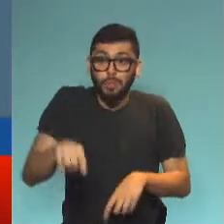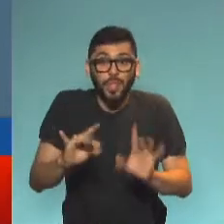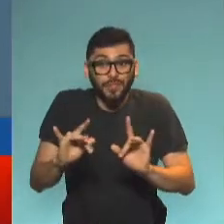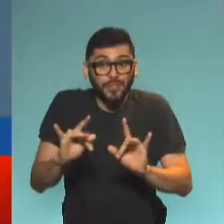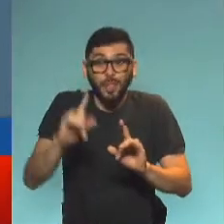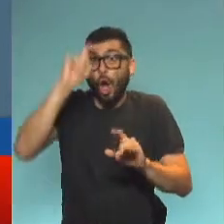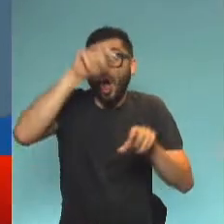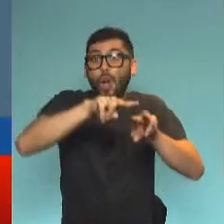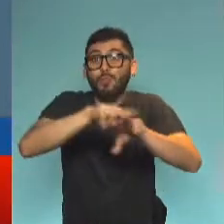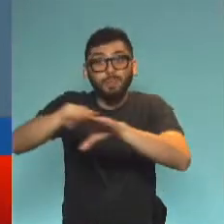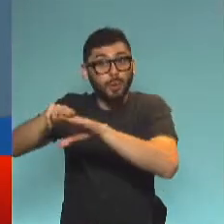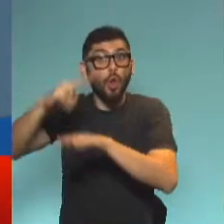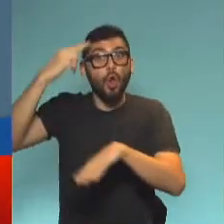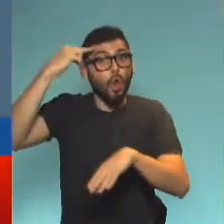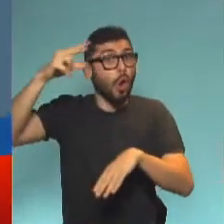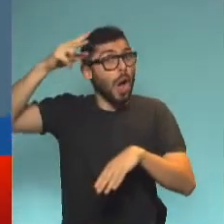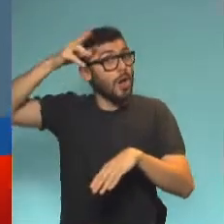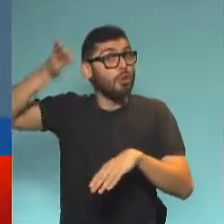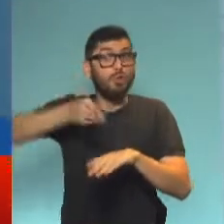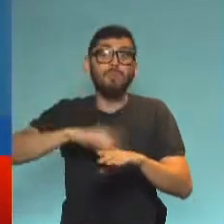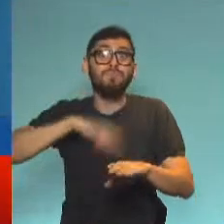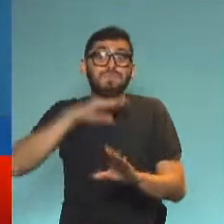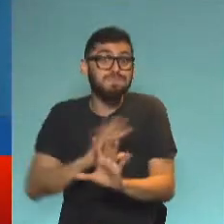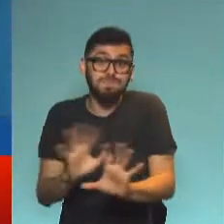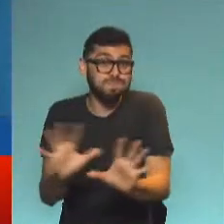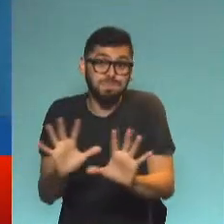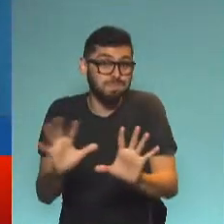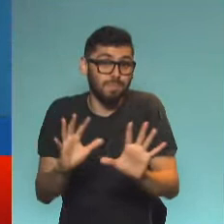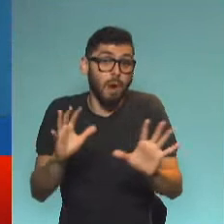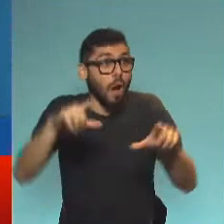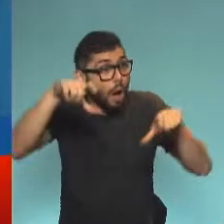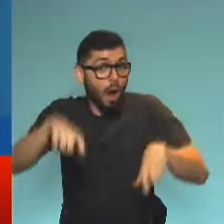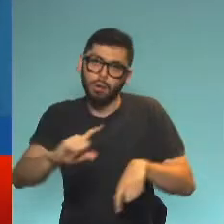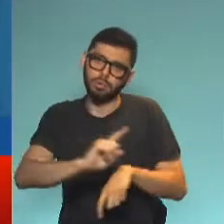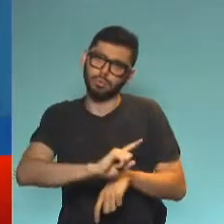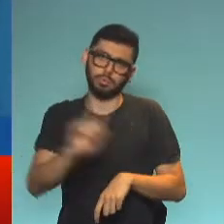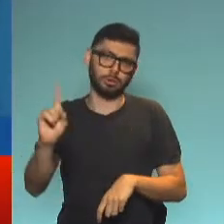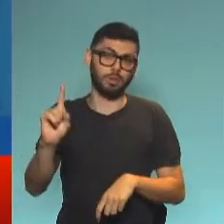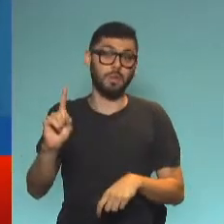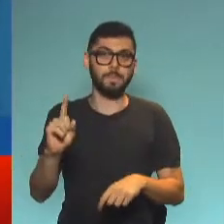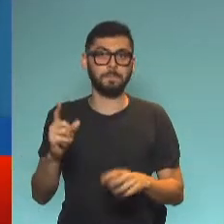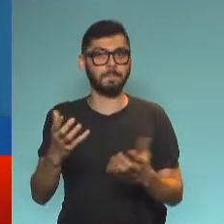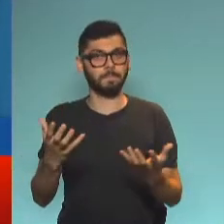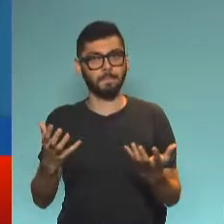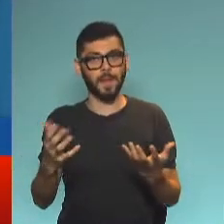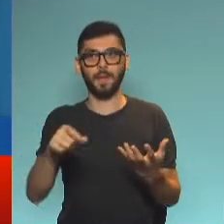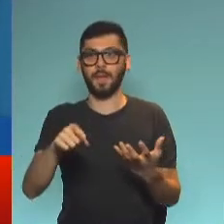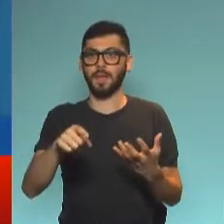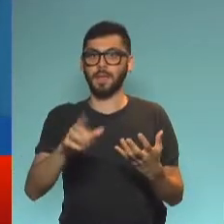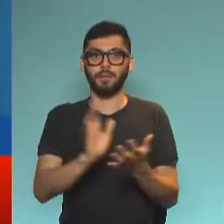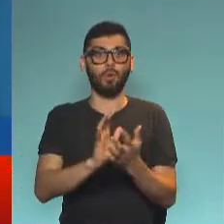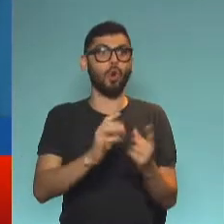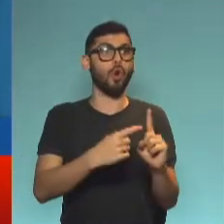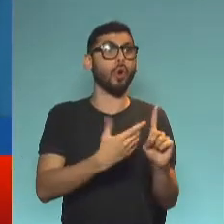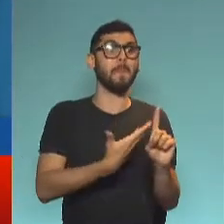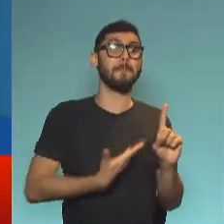98% de las unidades de terapia intensiva ocupadas, no vamos a avanzar con esto, de alguna manera poniendo en tensión también el poder y la legitimidad